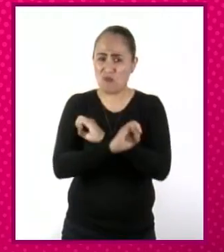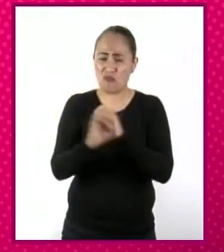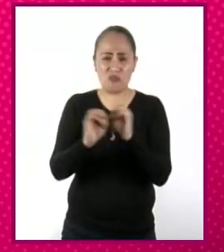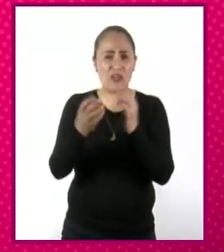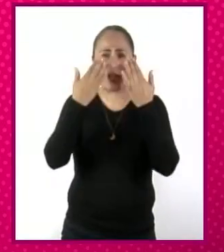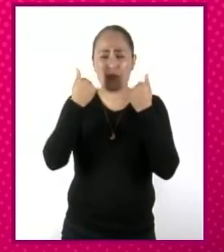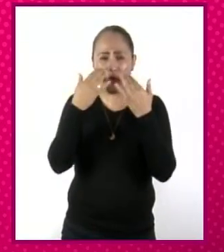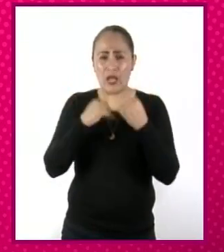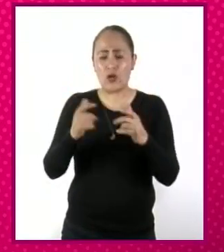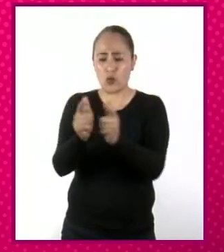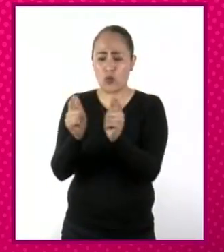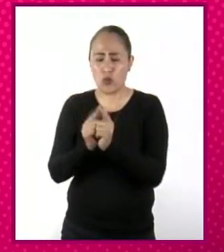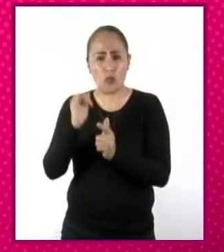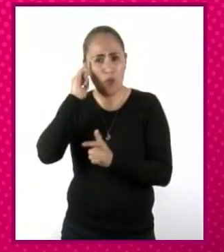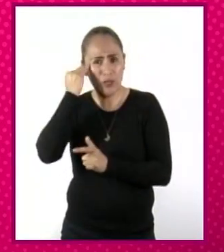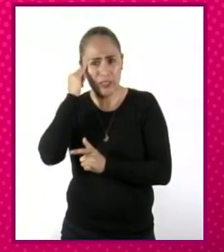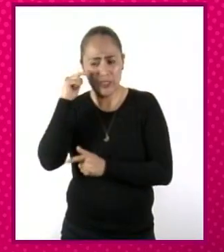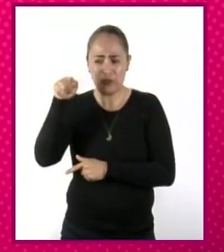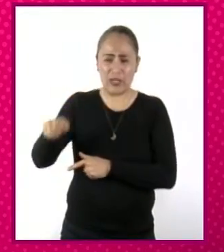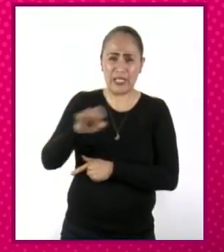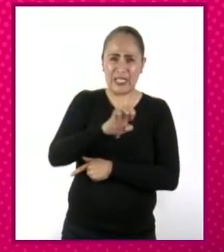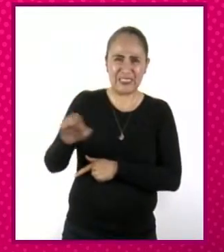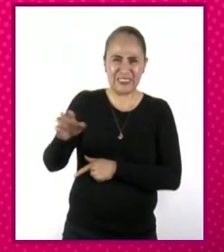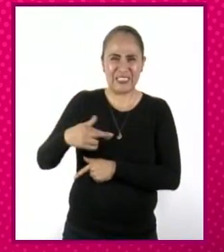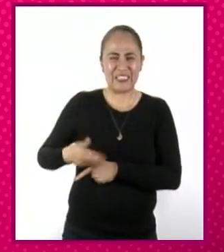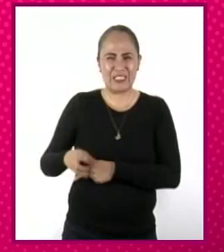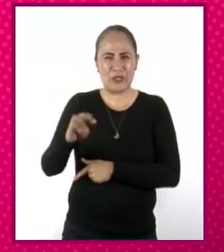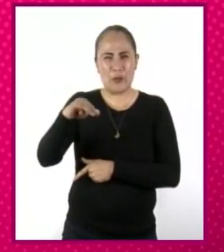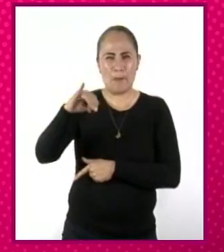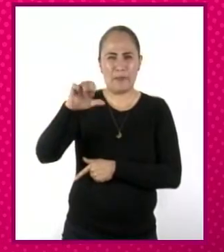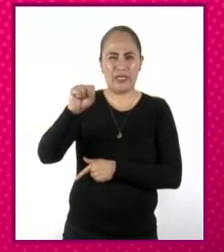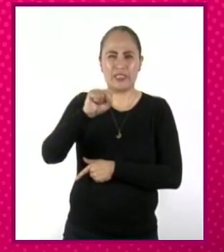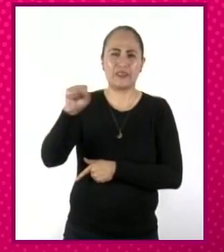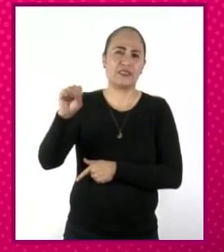reubiquen a los indígenas que están al este del Mississippi, al oeste del